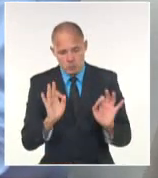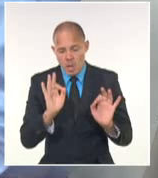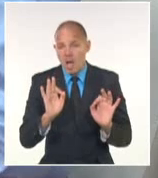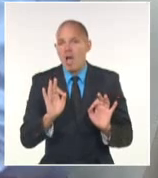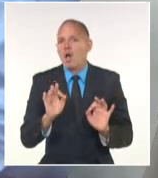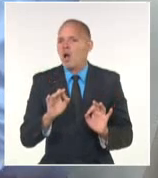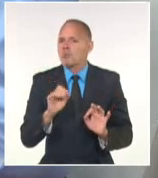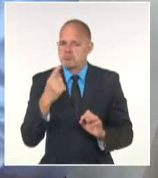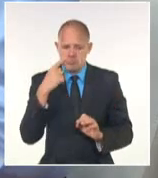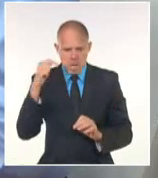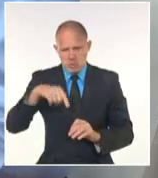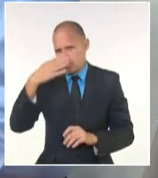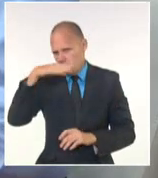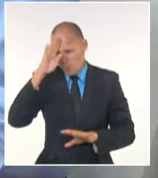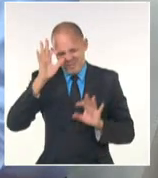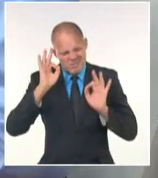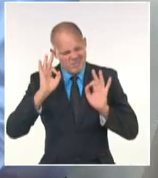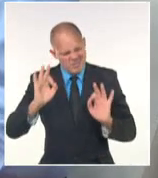palestino